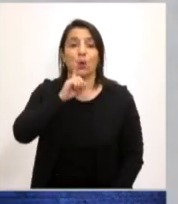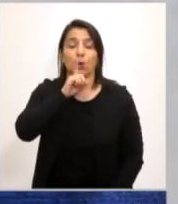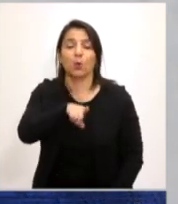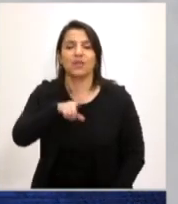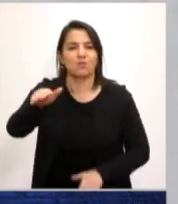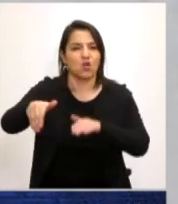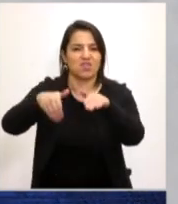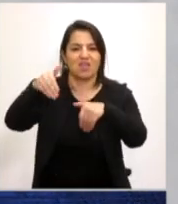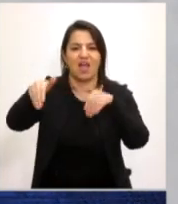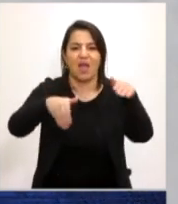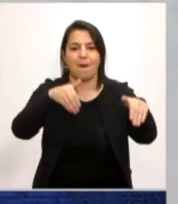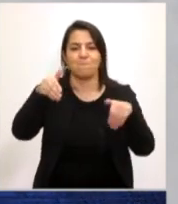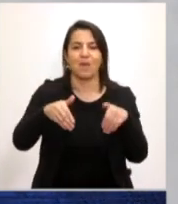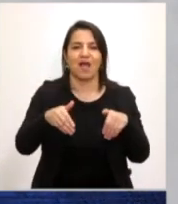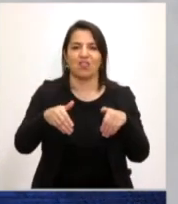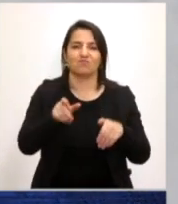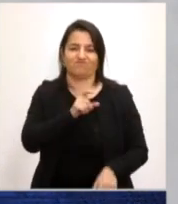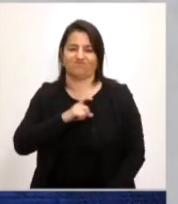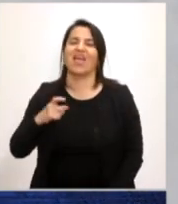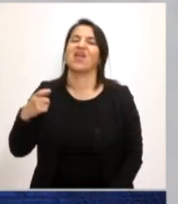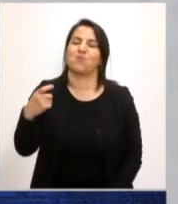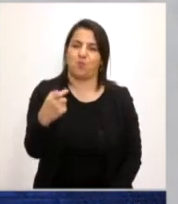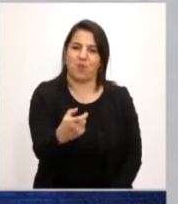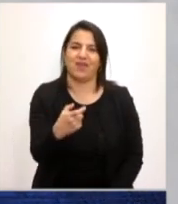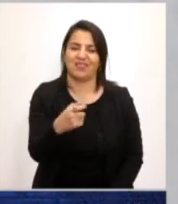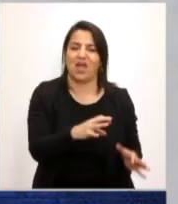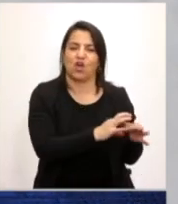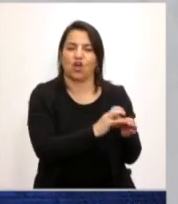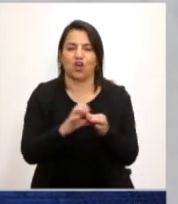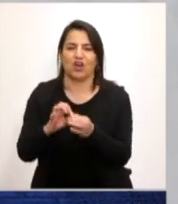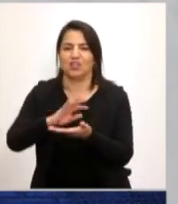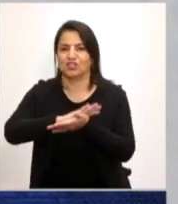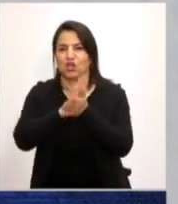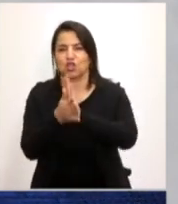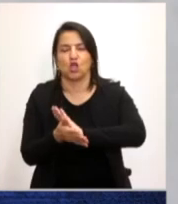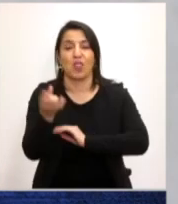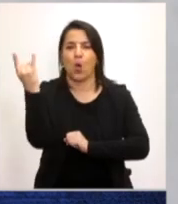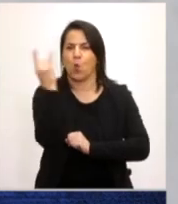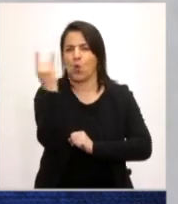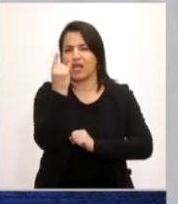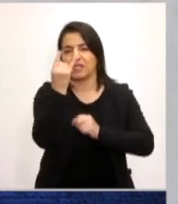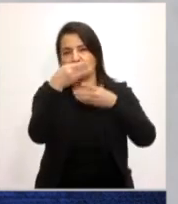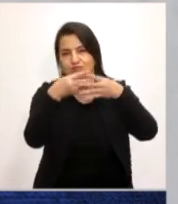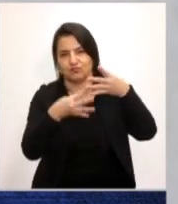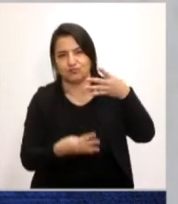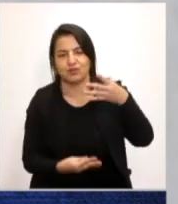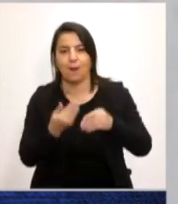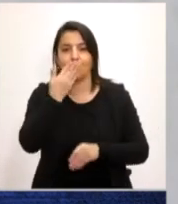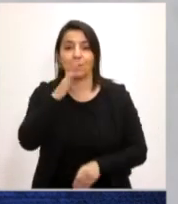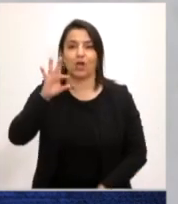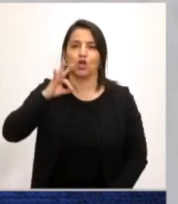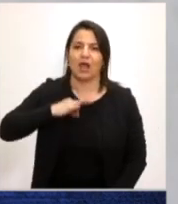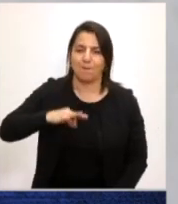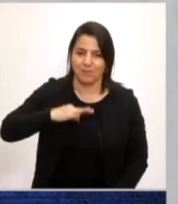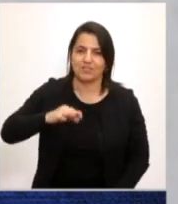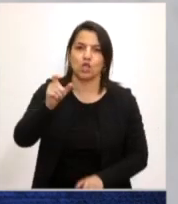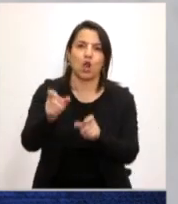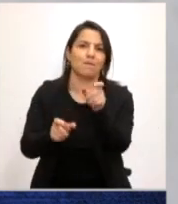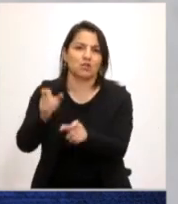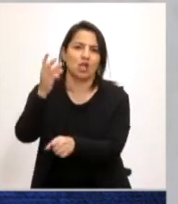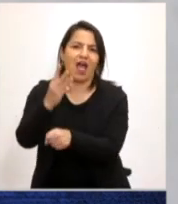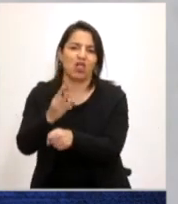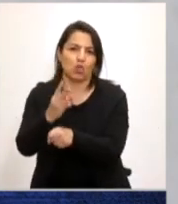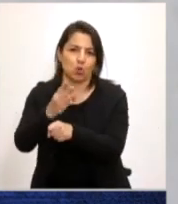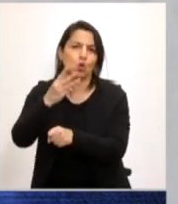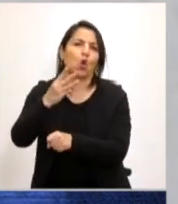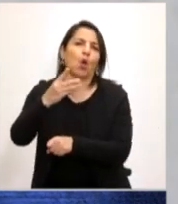llamado a actuar con empatía y en coherencia con todas las urgencias. Mejorar las pensiones de las y los adultos mayores en